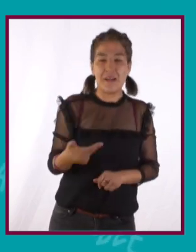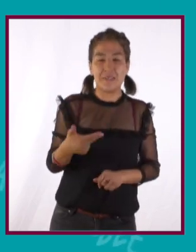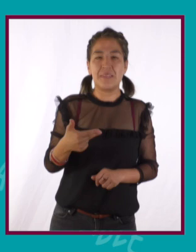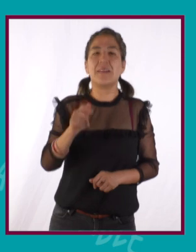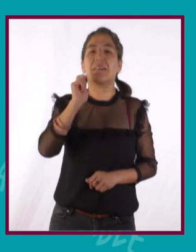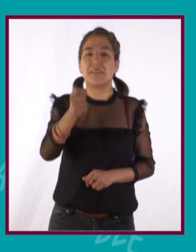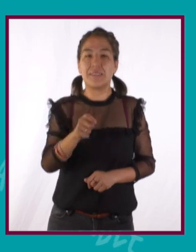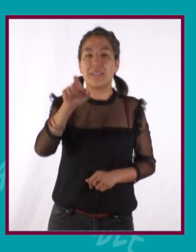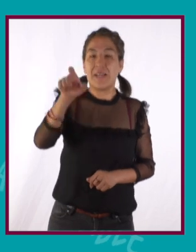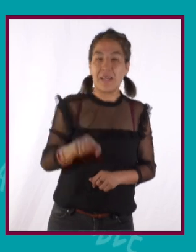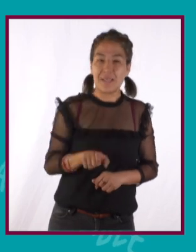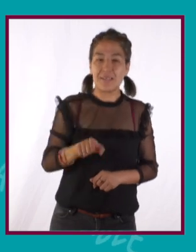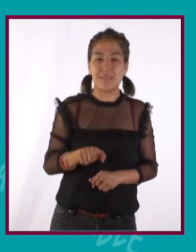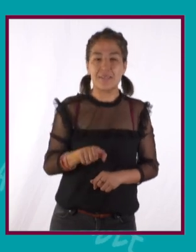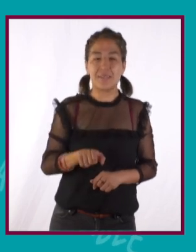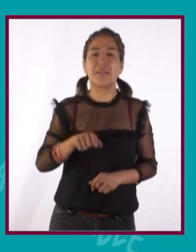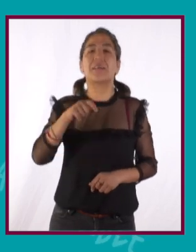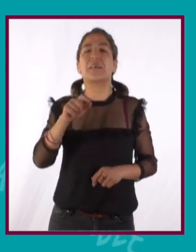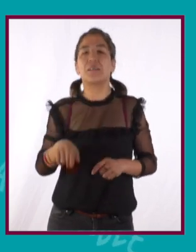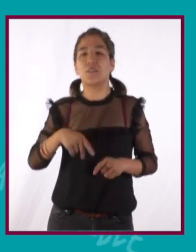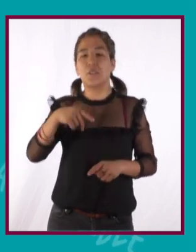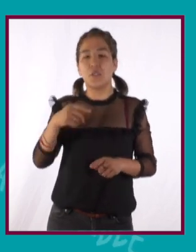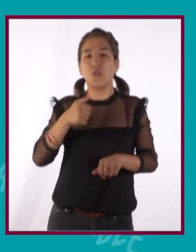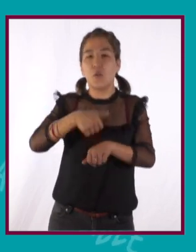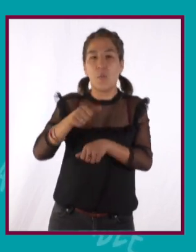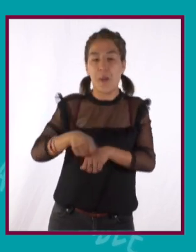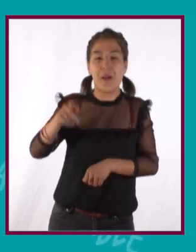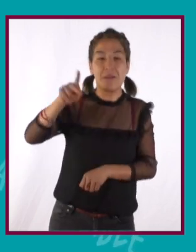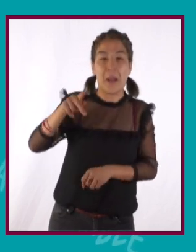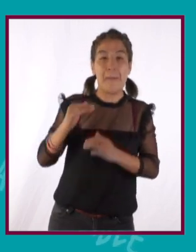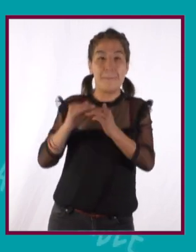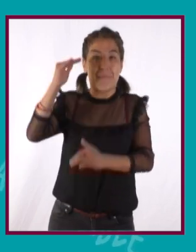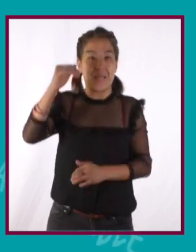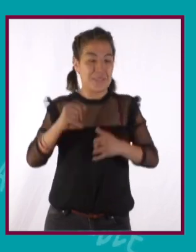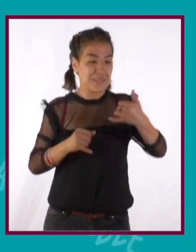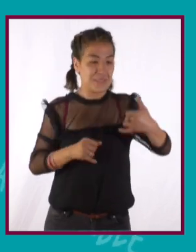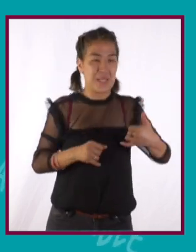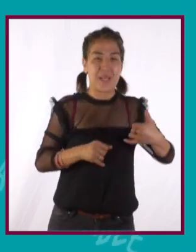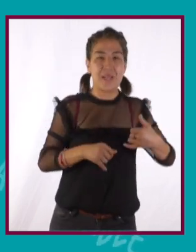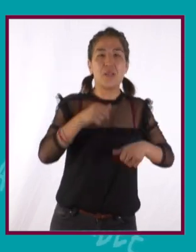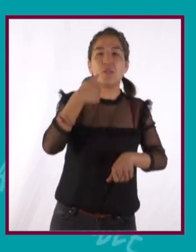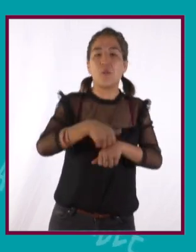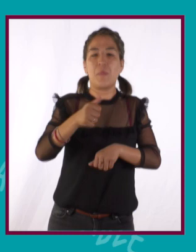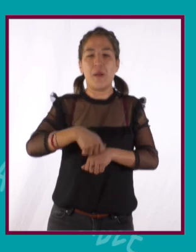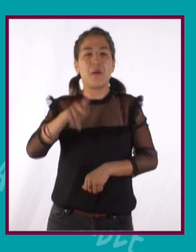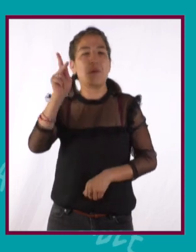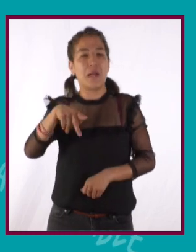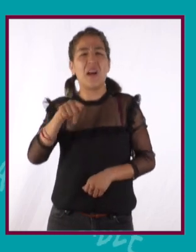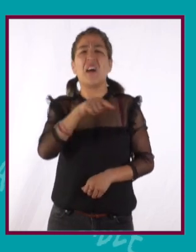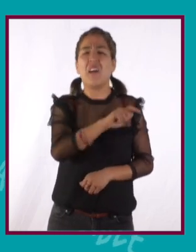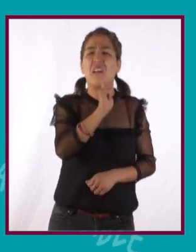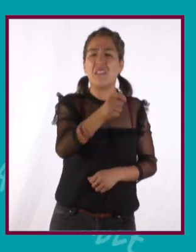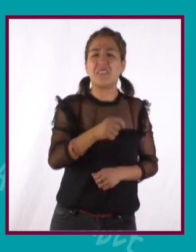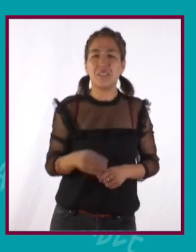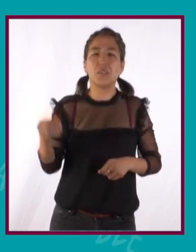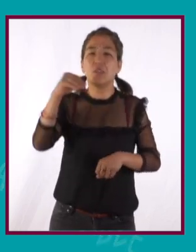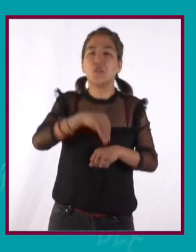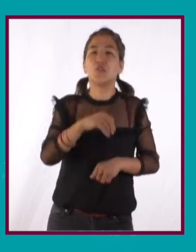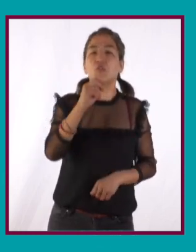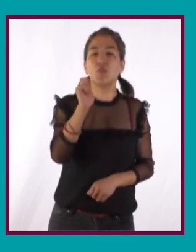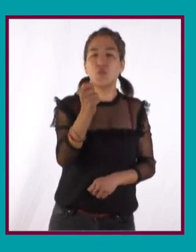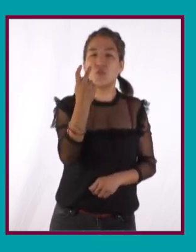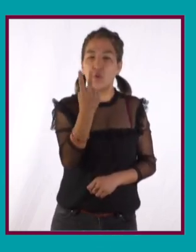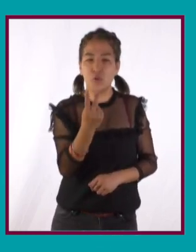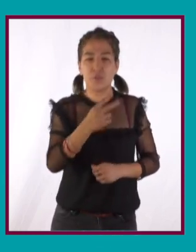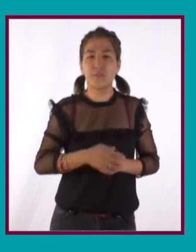a H, además de que X subíndice K es mayor que Y subíndice K. A este teorema se le suman